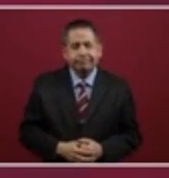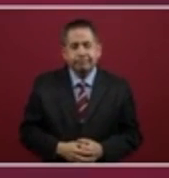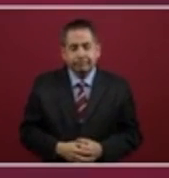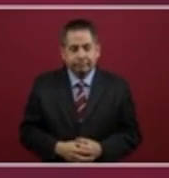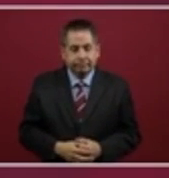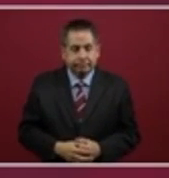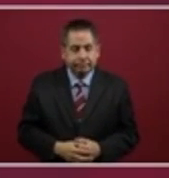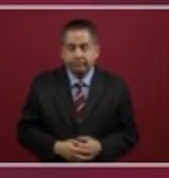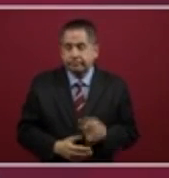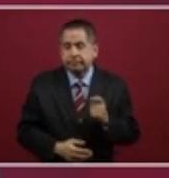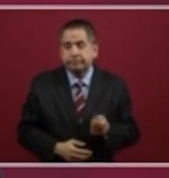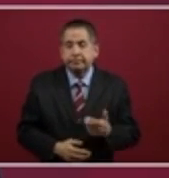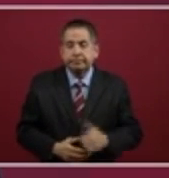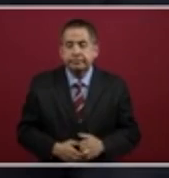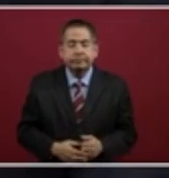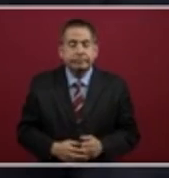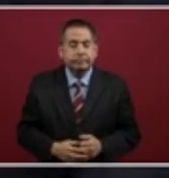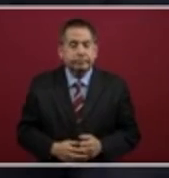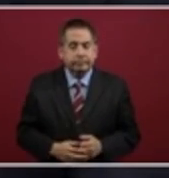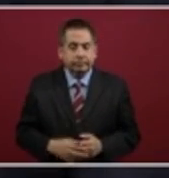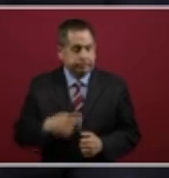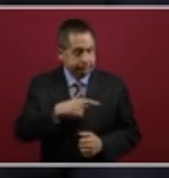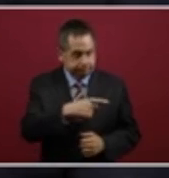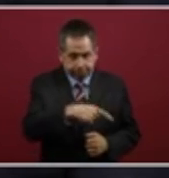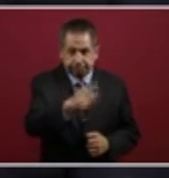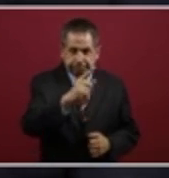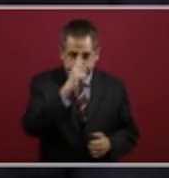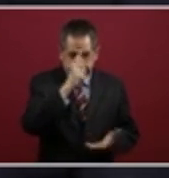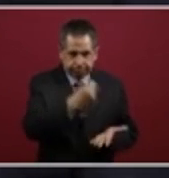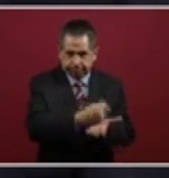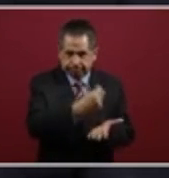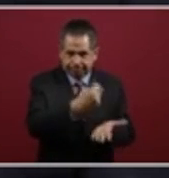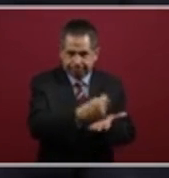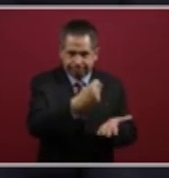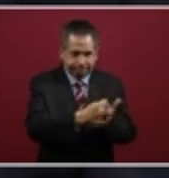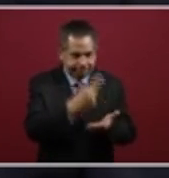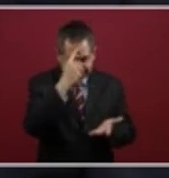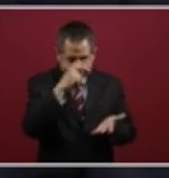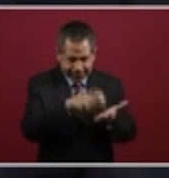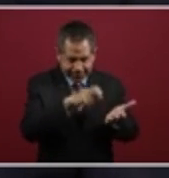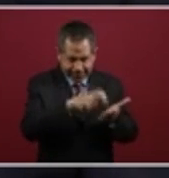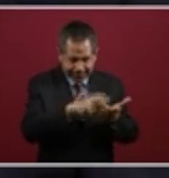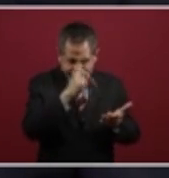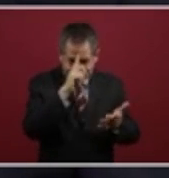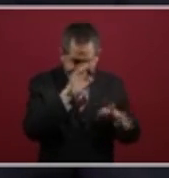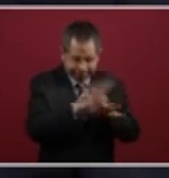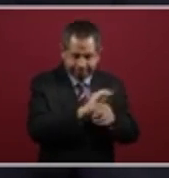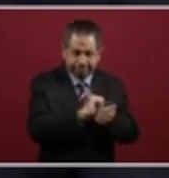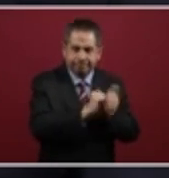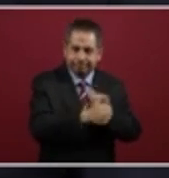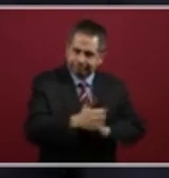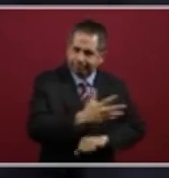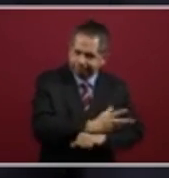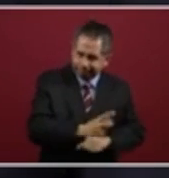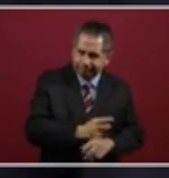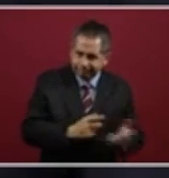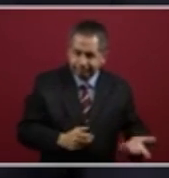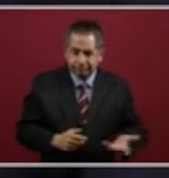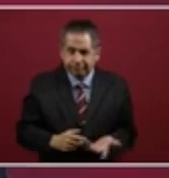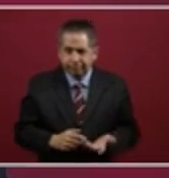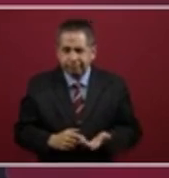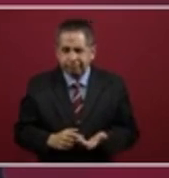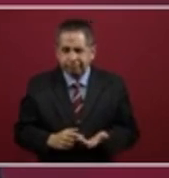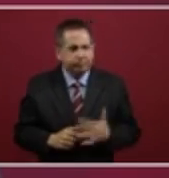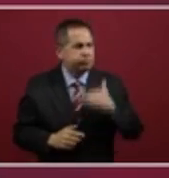que haya terapia para eso. Y debemos de estigmatizar